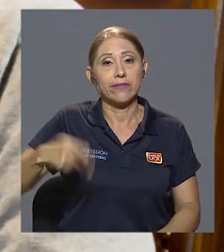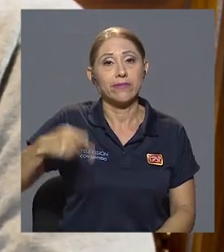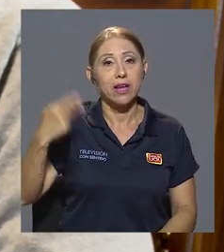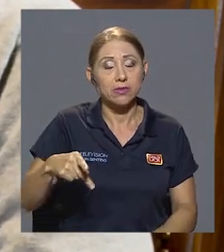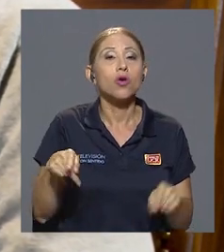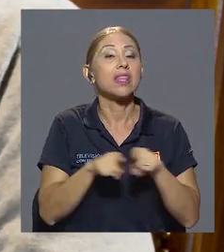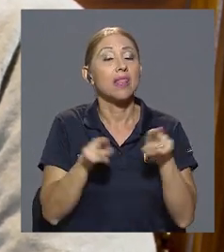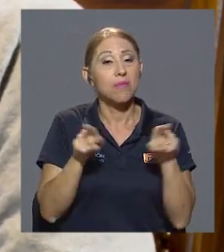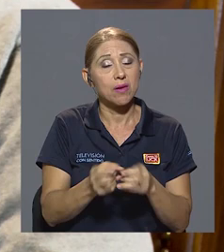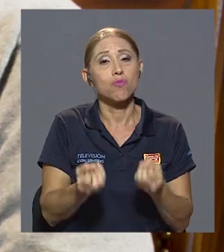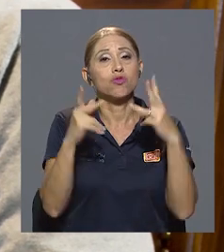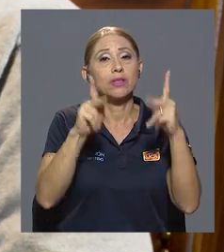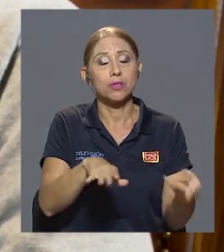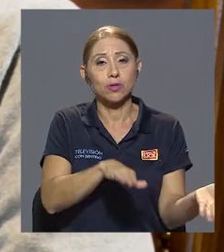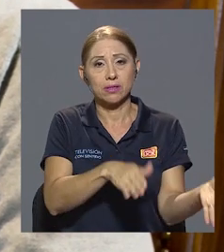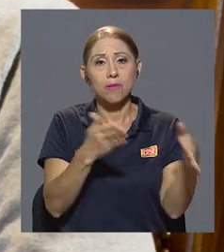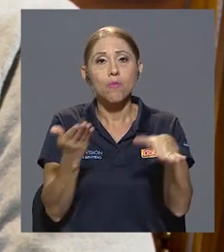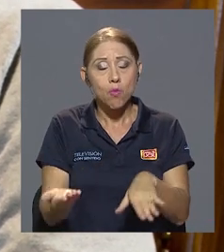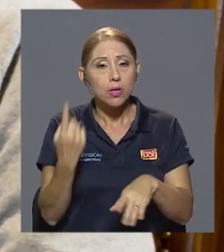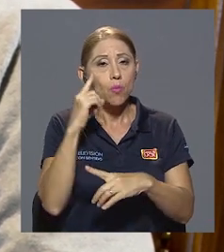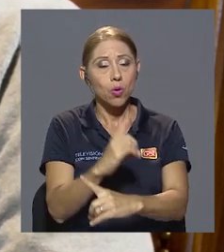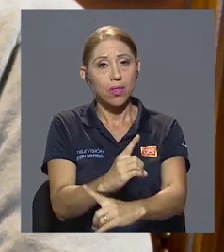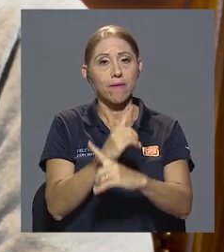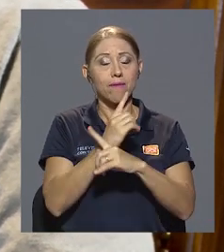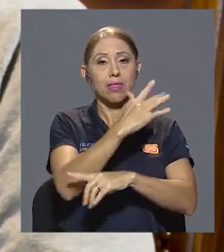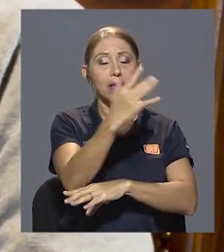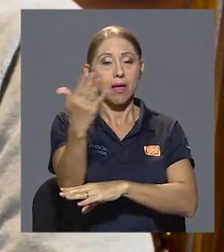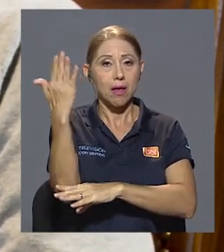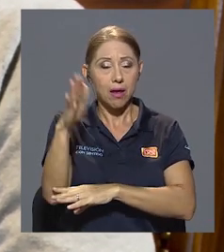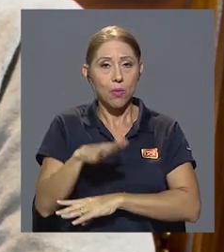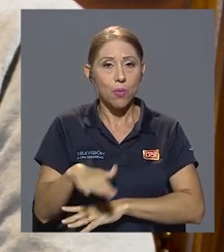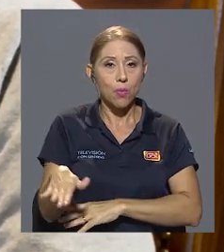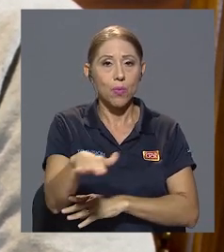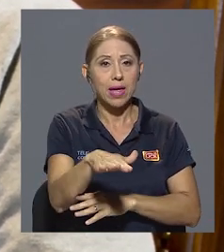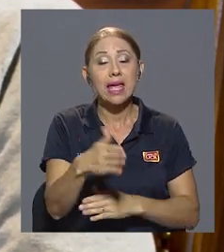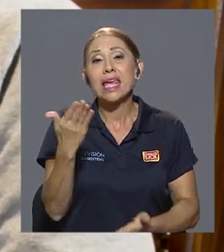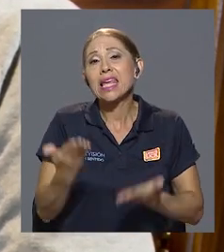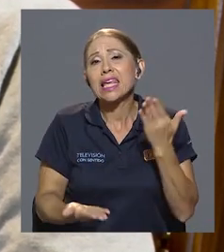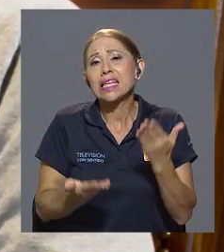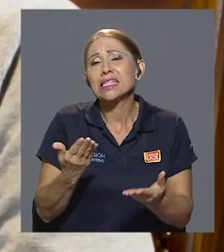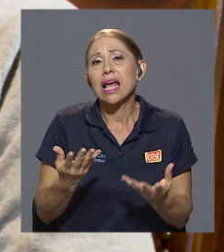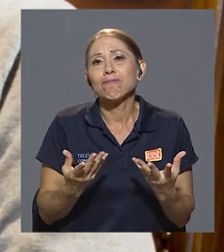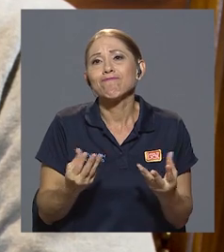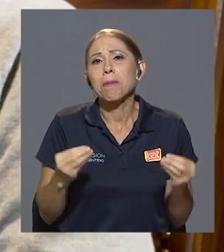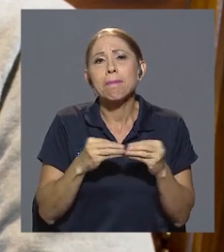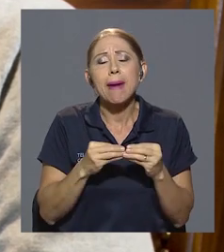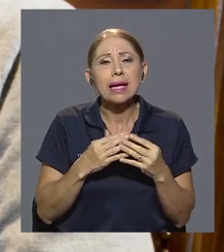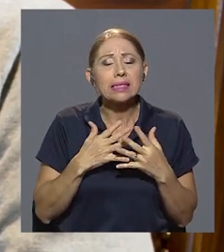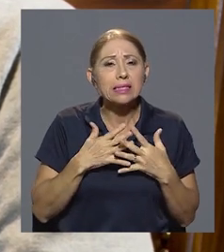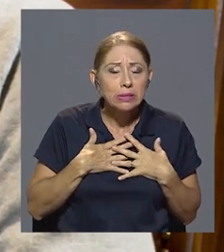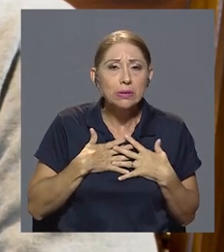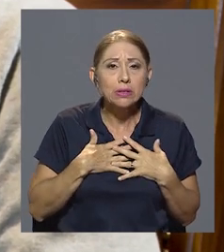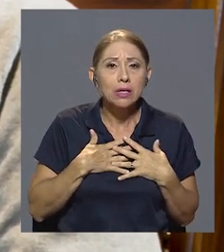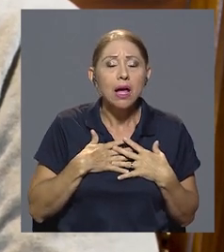acabado con la vida de muchas personas y quizás lo que lo que más desazón produce es que pareciera que no